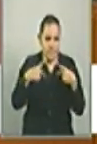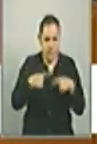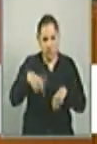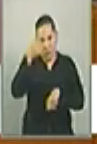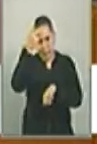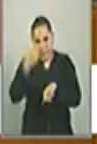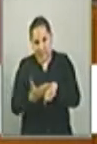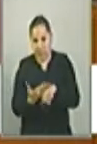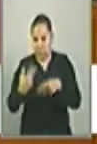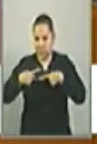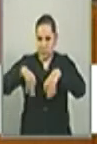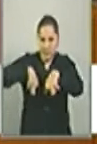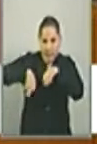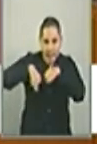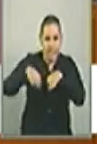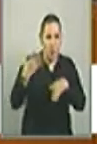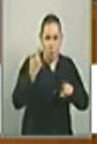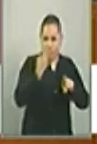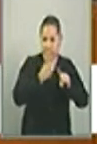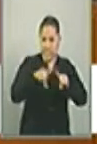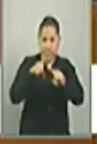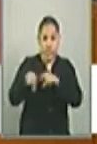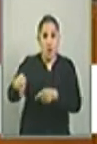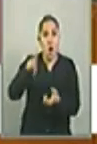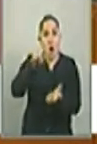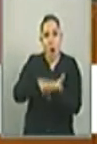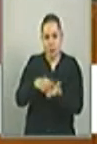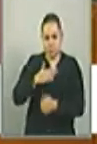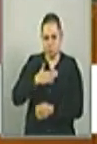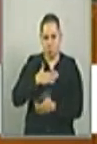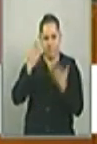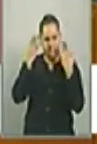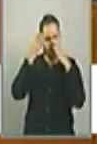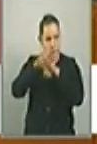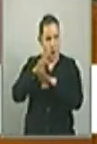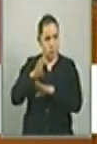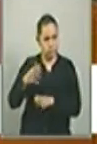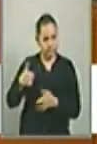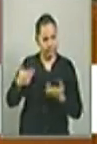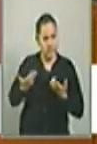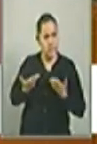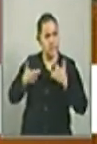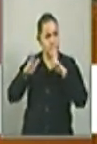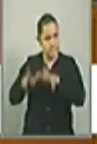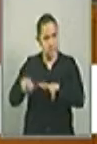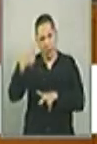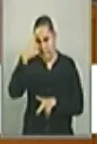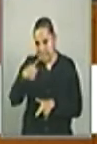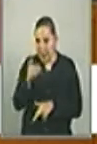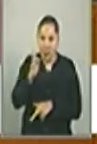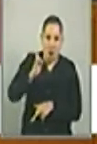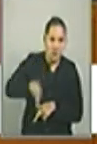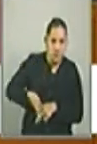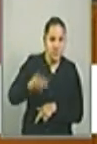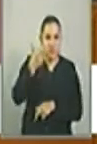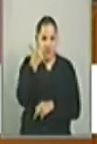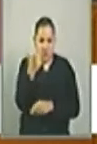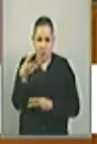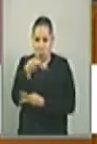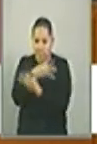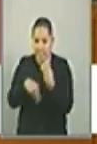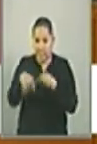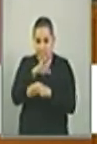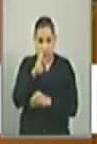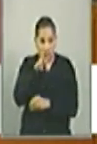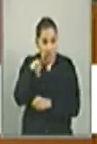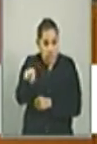que realice actos en nombre de las instituciones financieras autorizadas por la Secretaría que estén